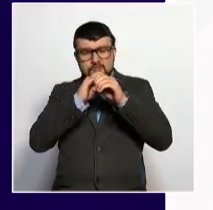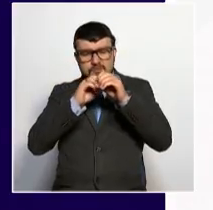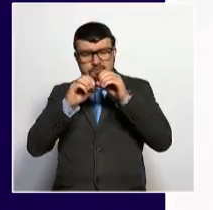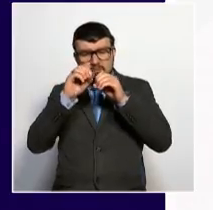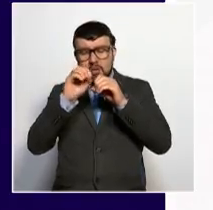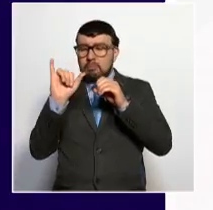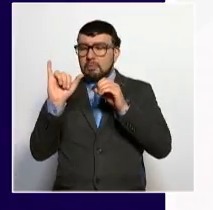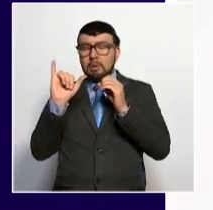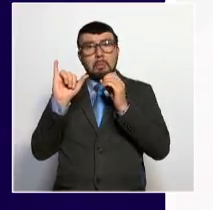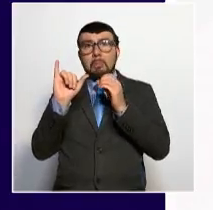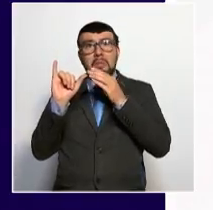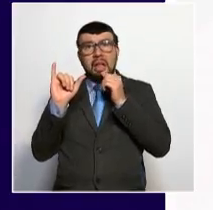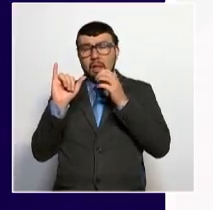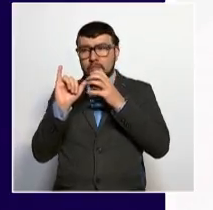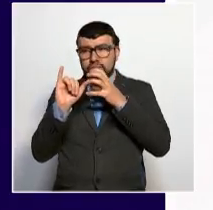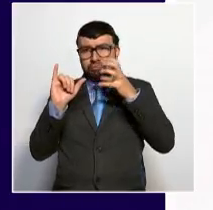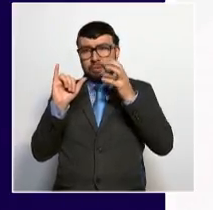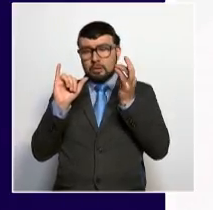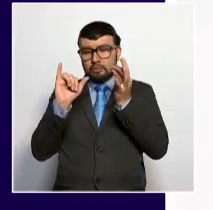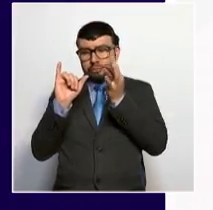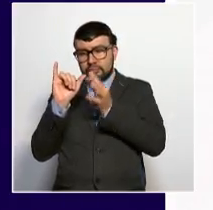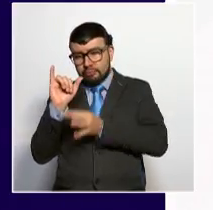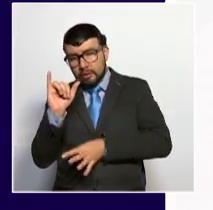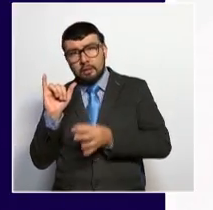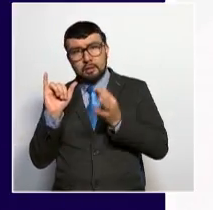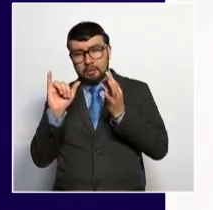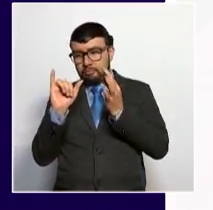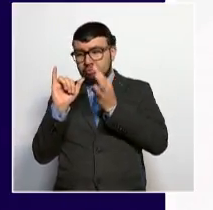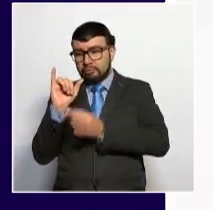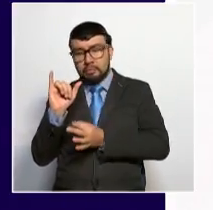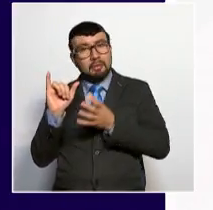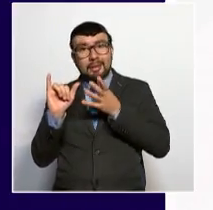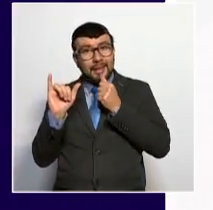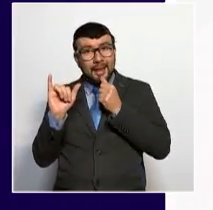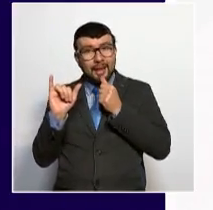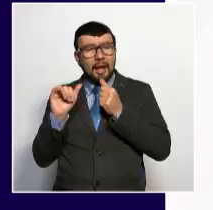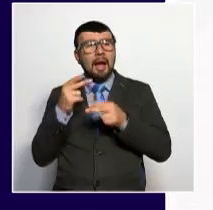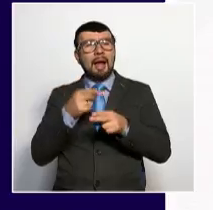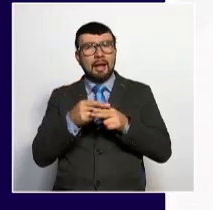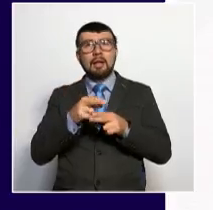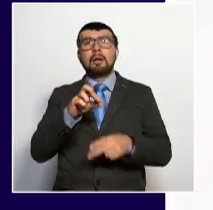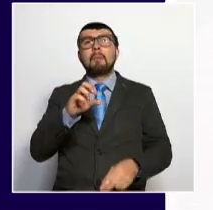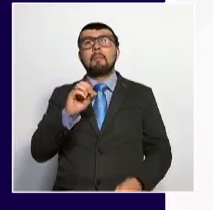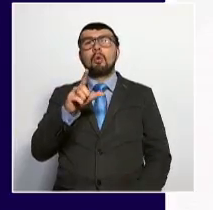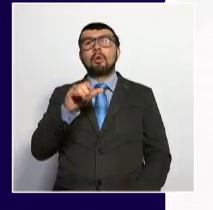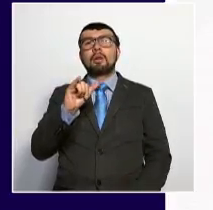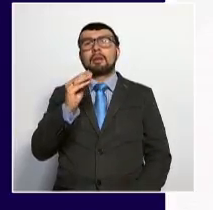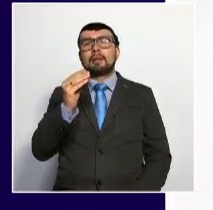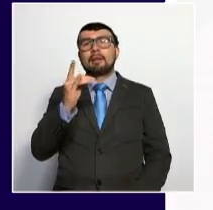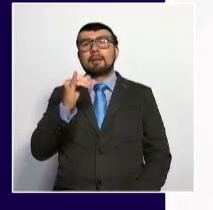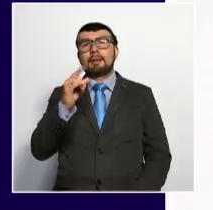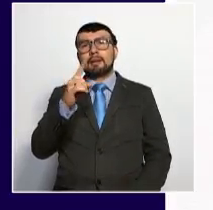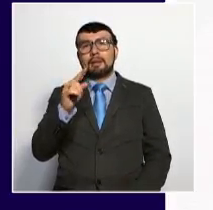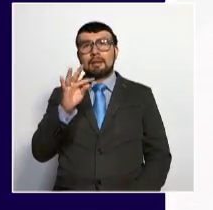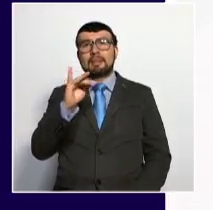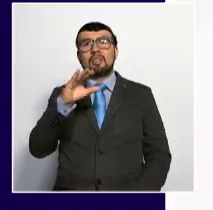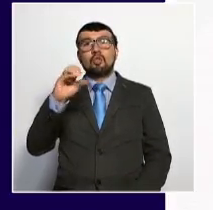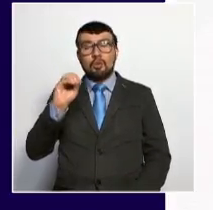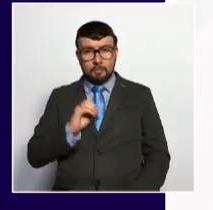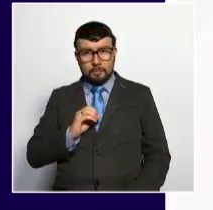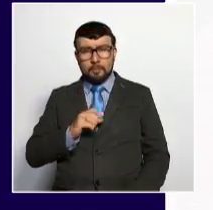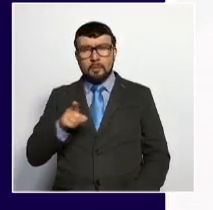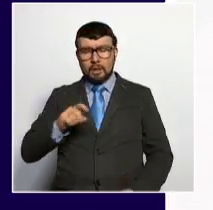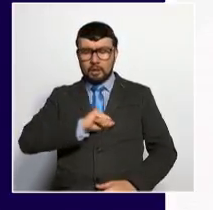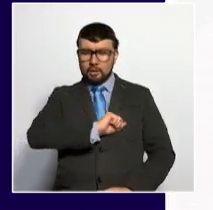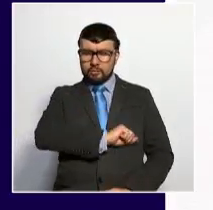pero ninguno logra el crecimiento adecuado como para soltar un óvulo, es cuando lo llamamos poliquístico. Cuando hacemos la ecografía, básicamente vemos